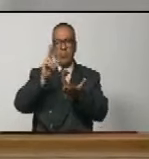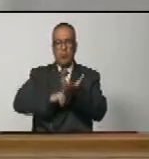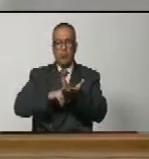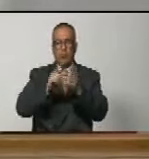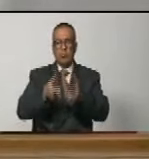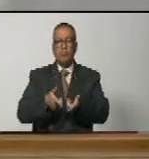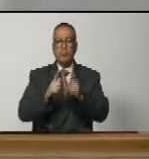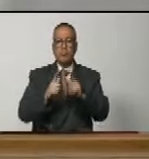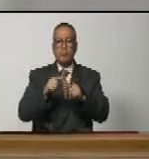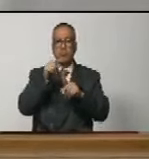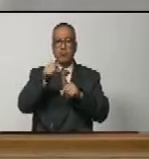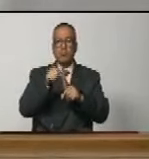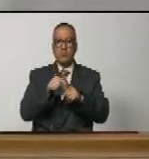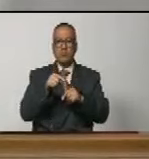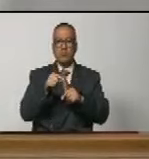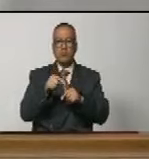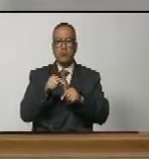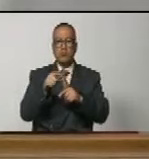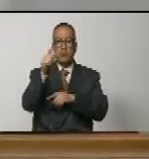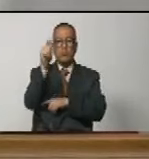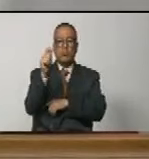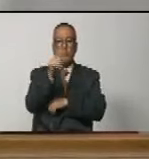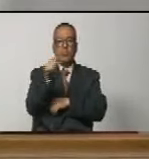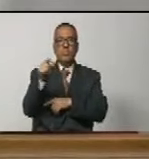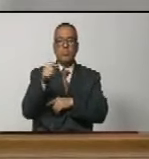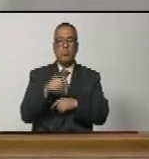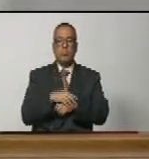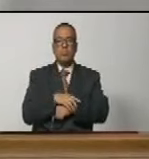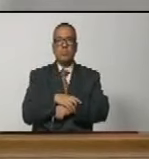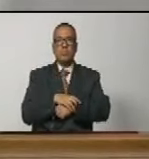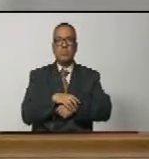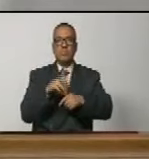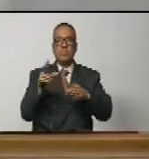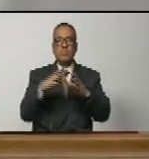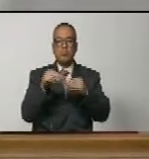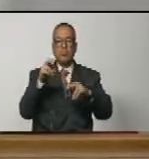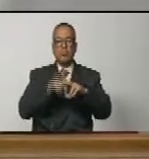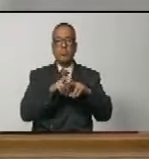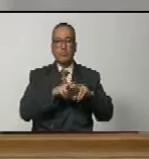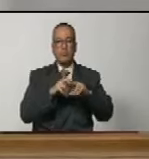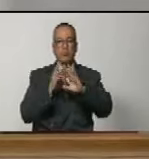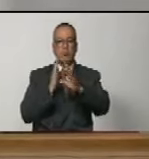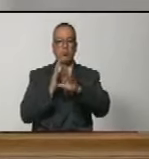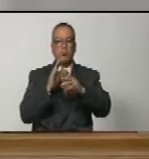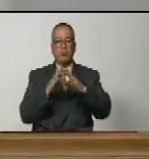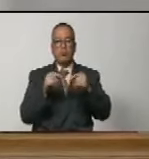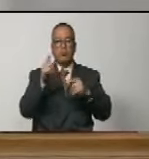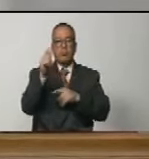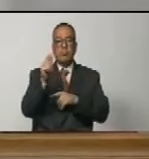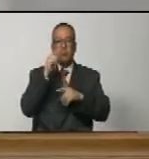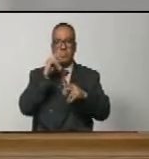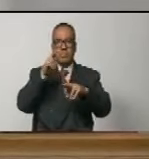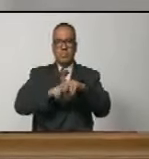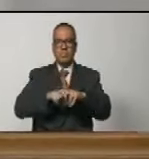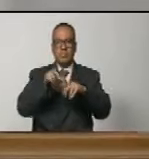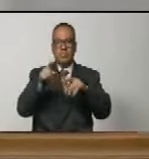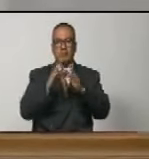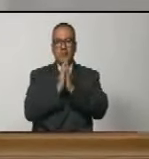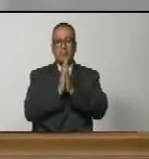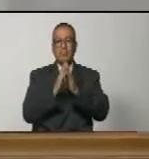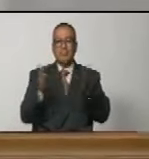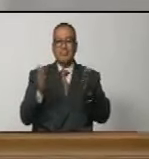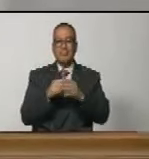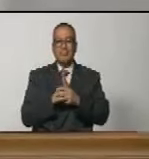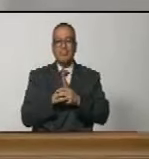la autorización. Quietos, diputados, que tengo algo que informarle. A sus asientos, los que están en fila de uno. Usted, diputado, siéntese.